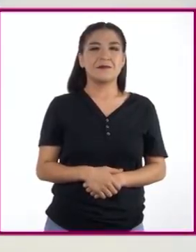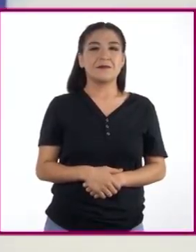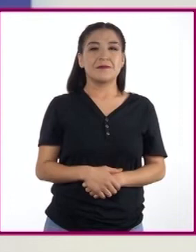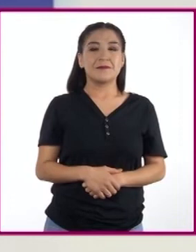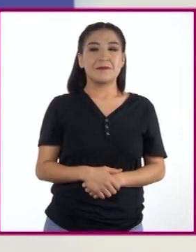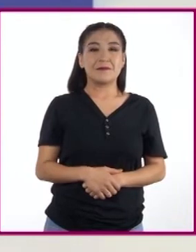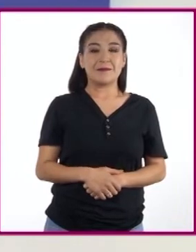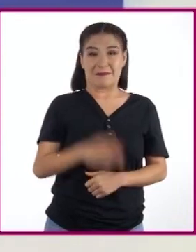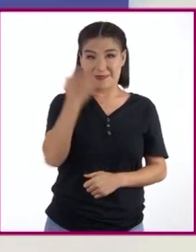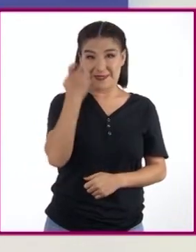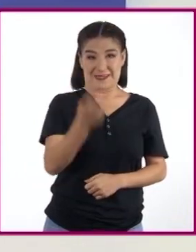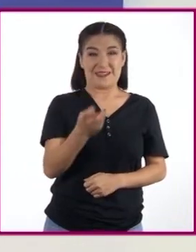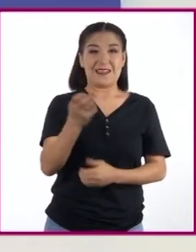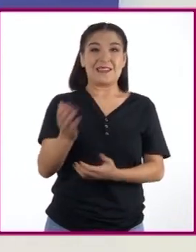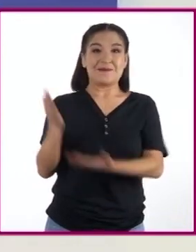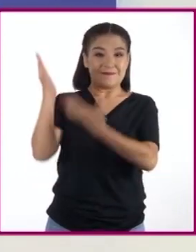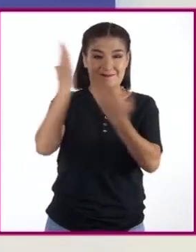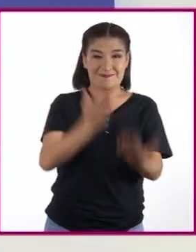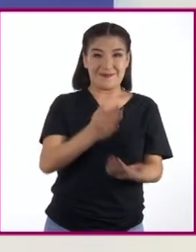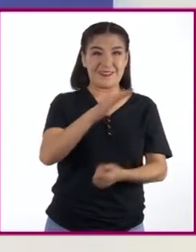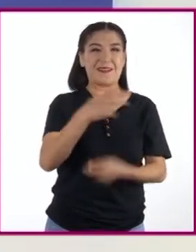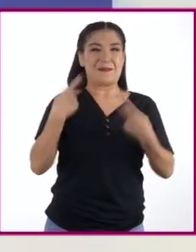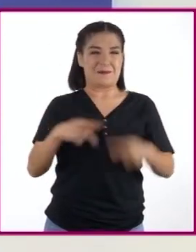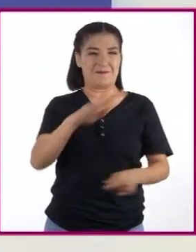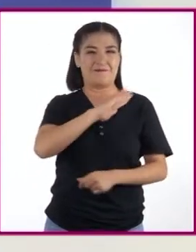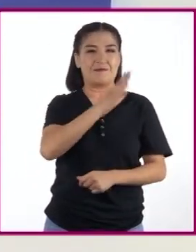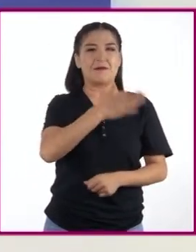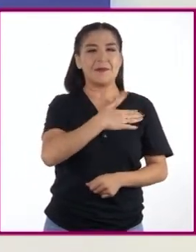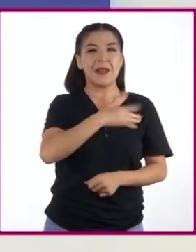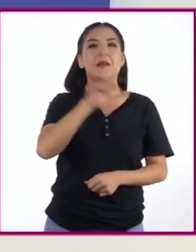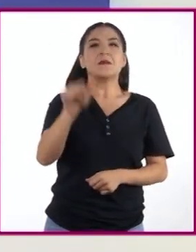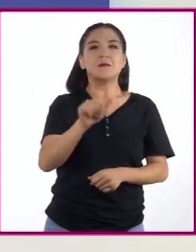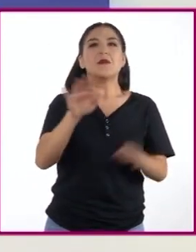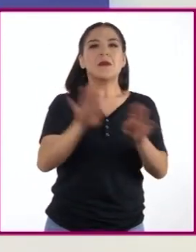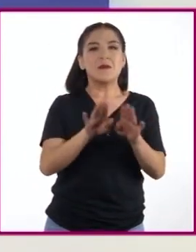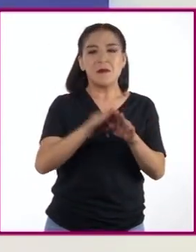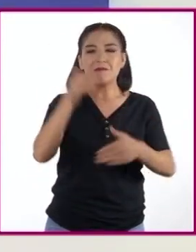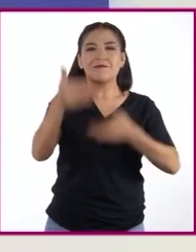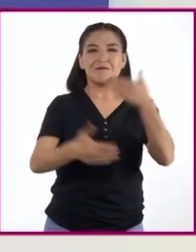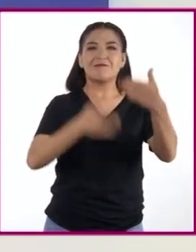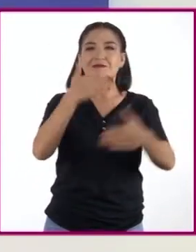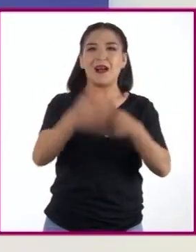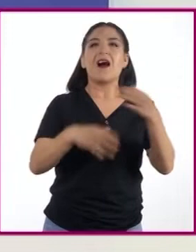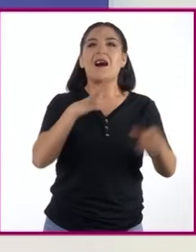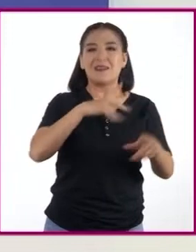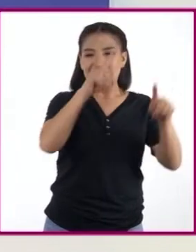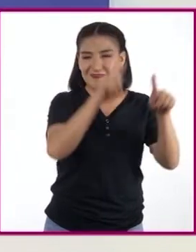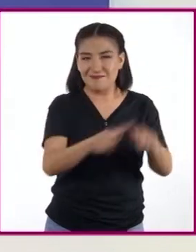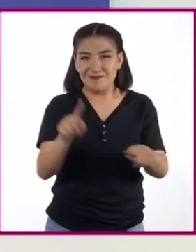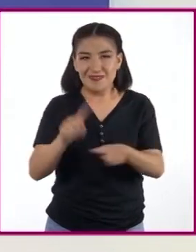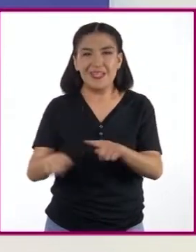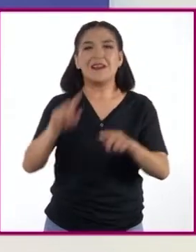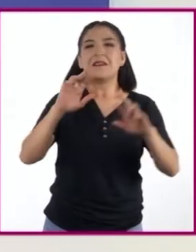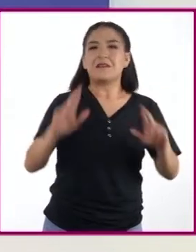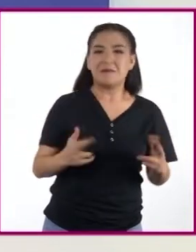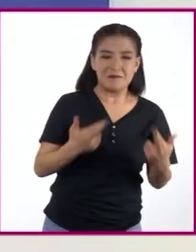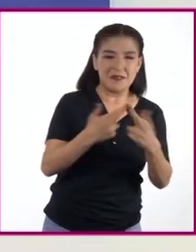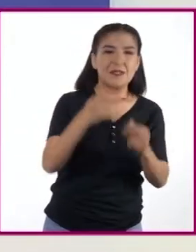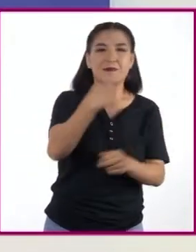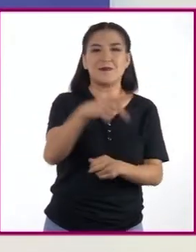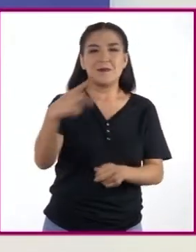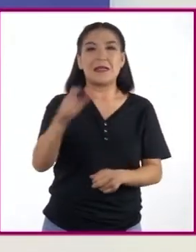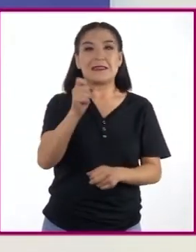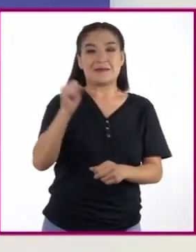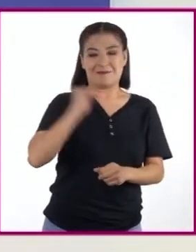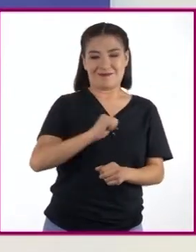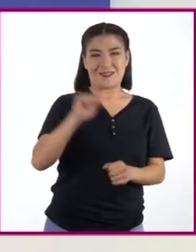Con la llegada de los españoles, se fue favoreciendo la diversidad étnica y cultural que a finales del siglo